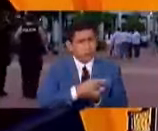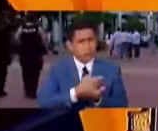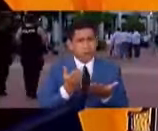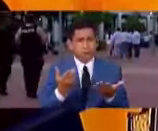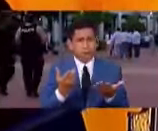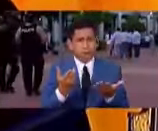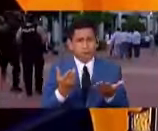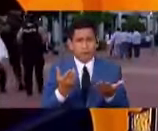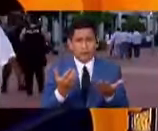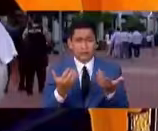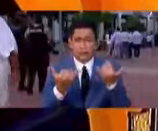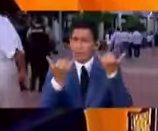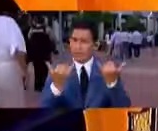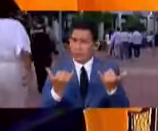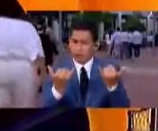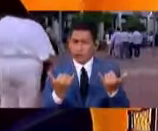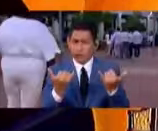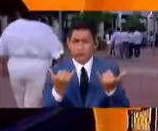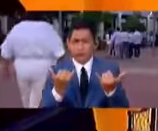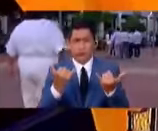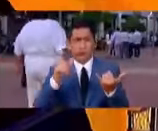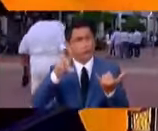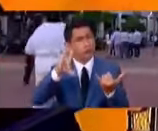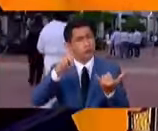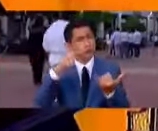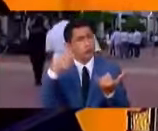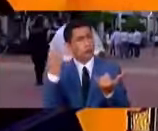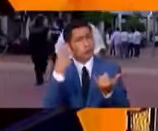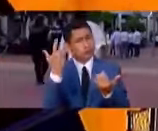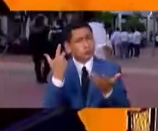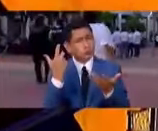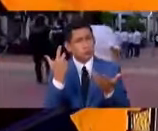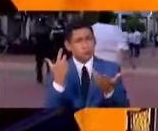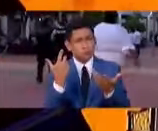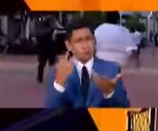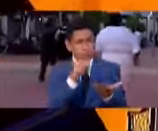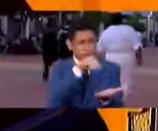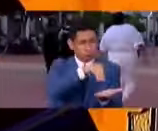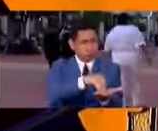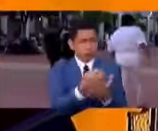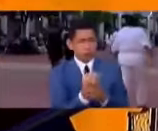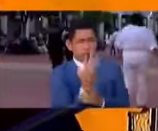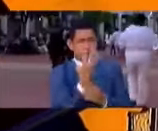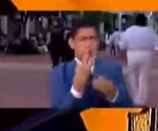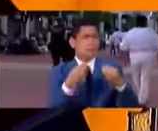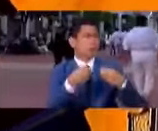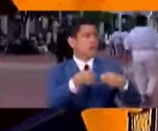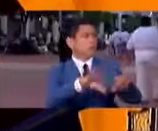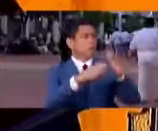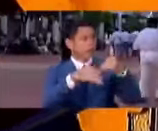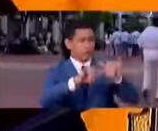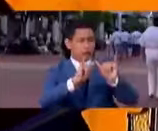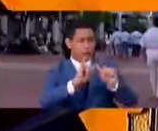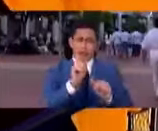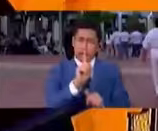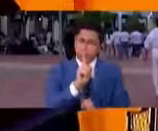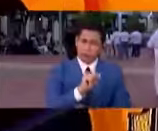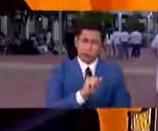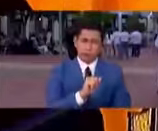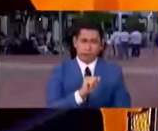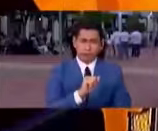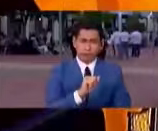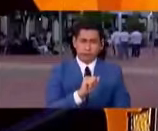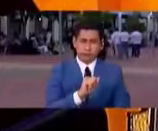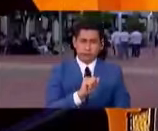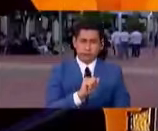sembrar. Esto no es de sembratón, de decir que planté una semilla de mango y tiene que crecer y me lo como. No,